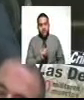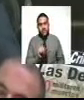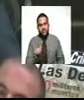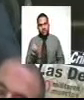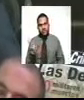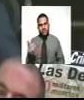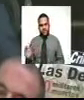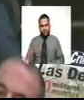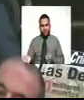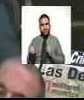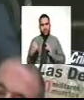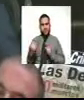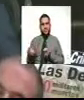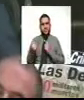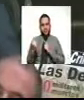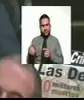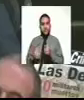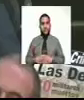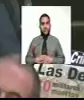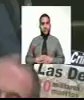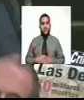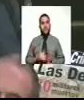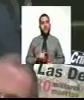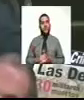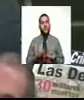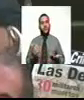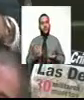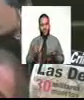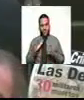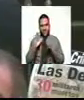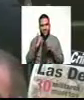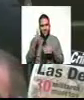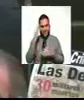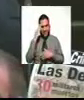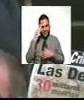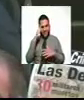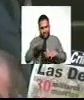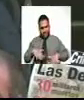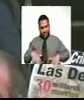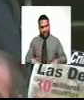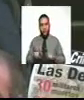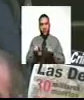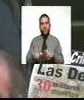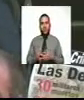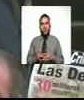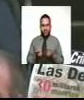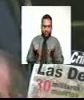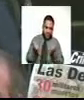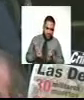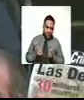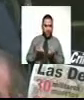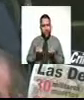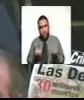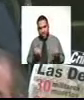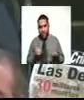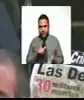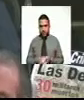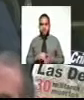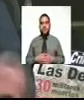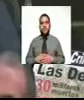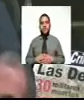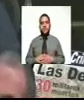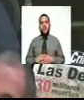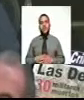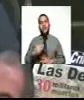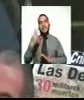después de unas peleas en el centro de convenciones donde se hace posteriormente los escrutinios,